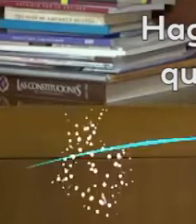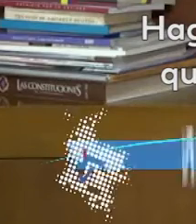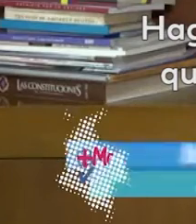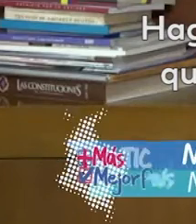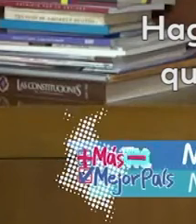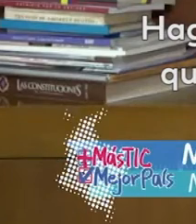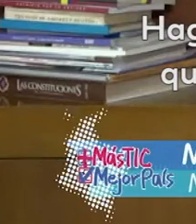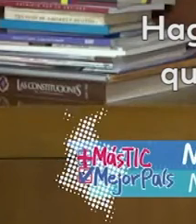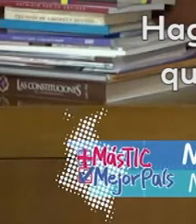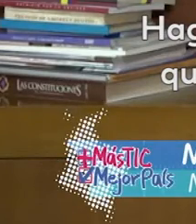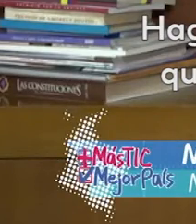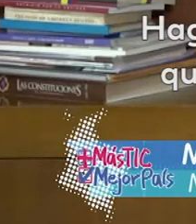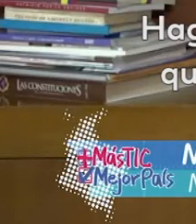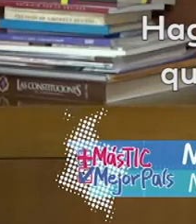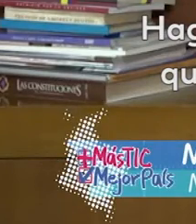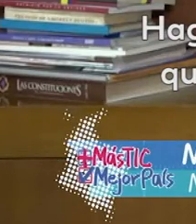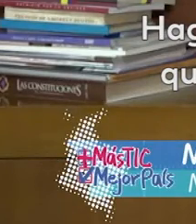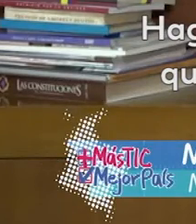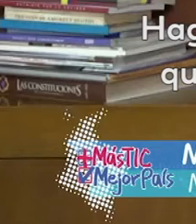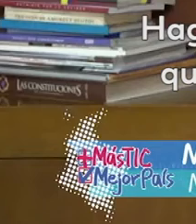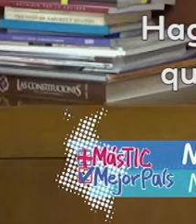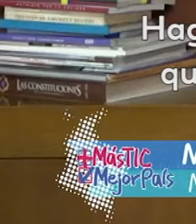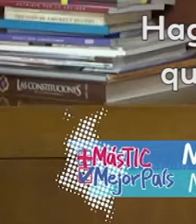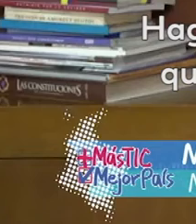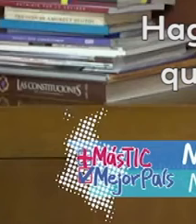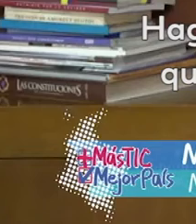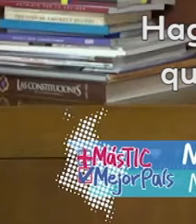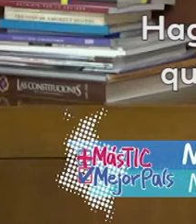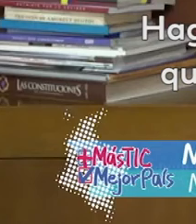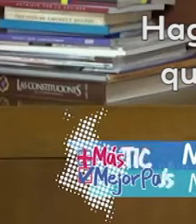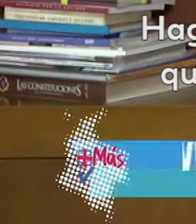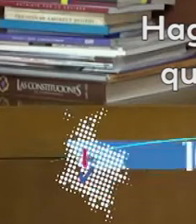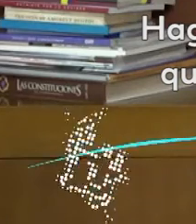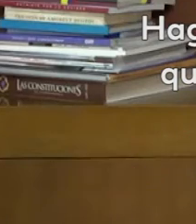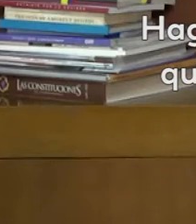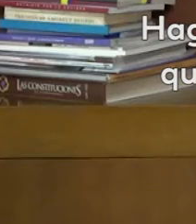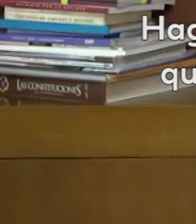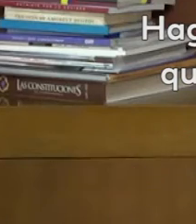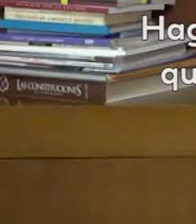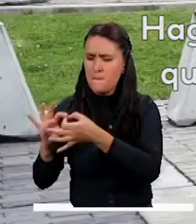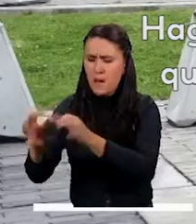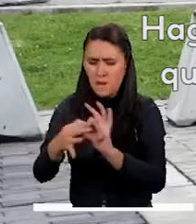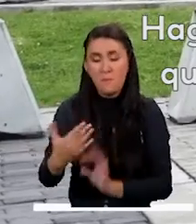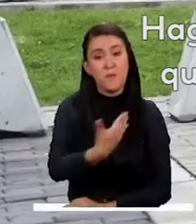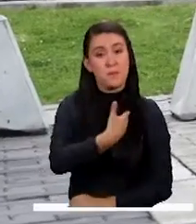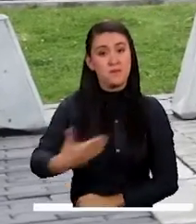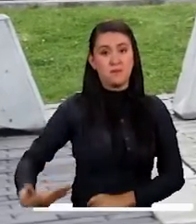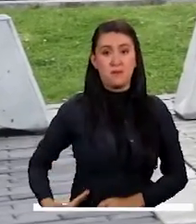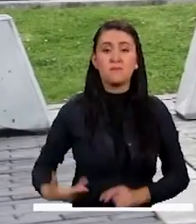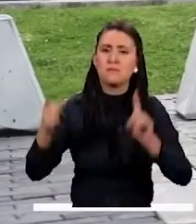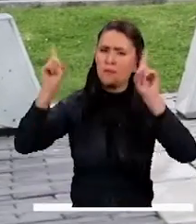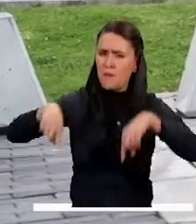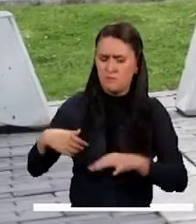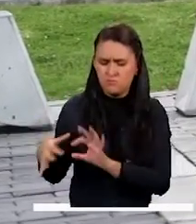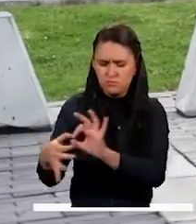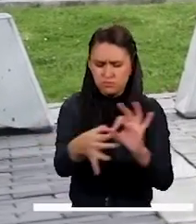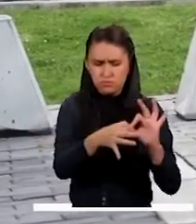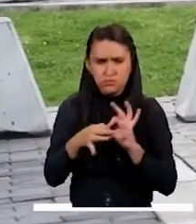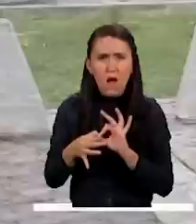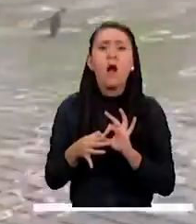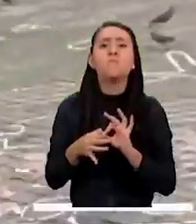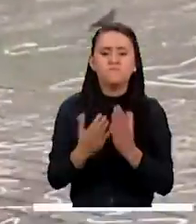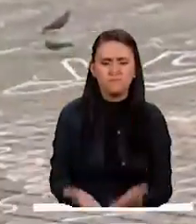Hagámoslo junto y encontremos en estos superpoderes que da la tecnología, reconociendo sus potencialidades y haciéndolo en equipo con las